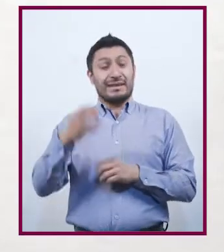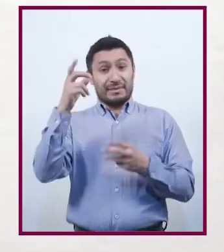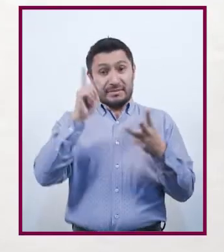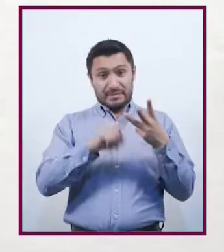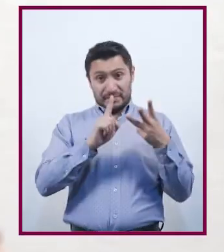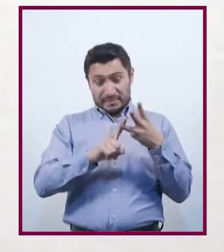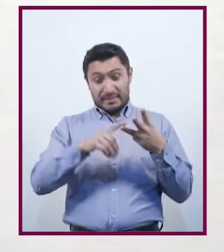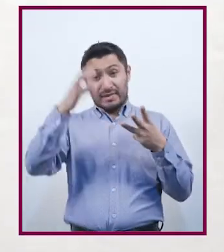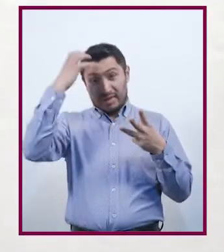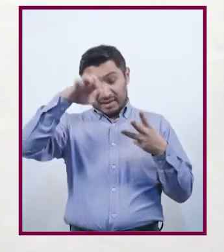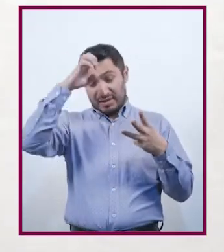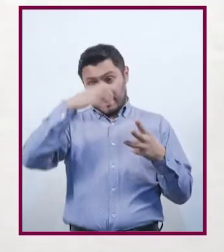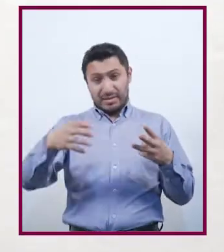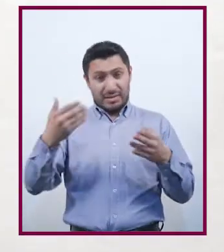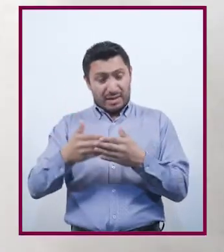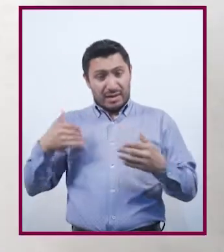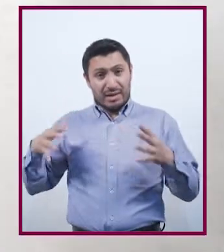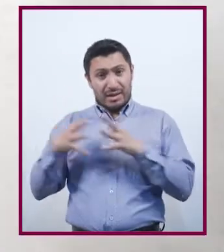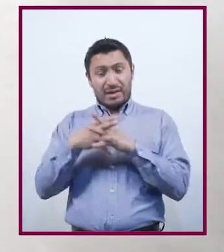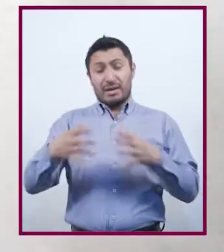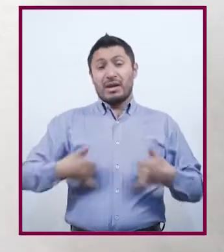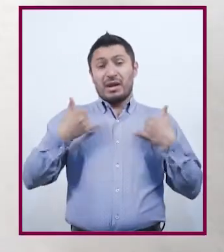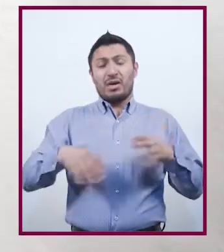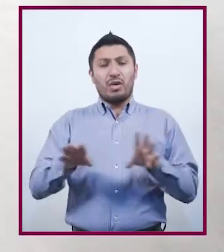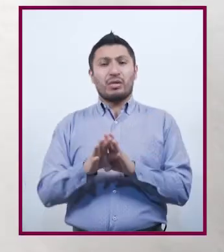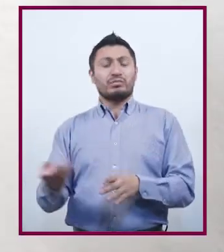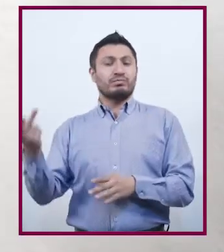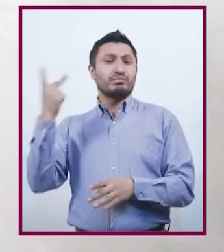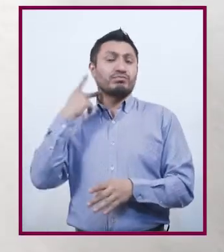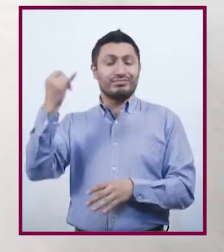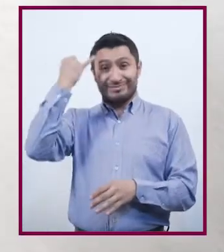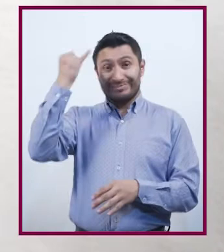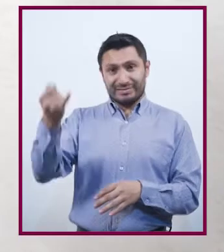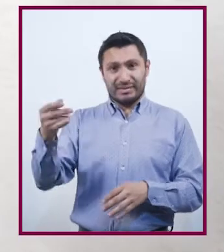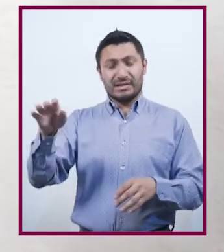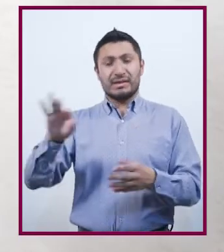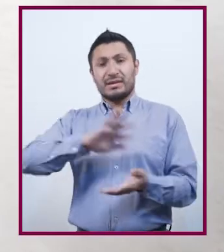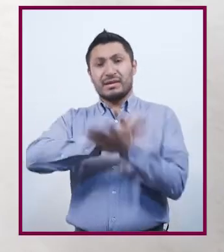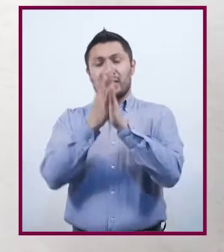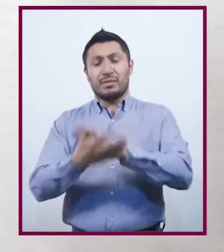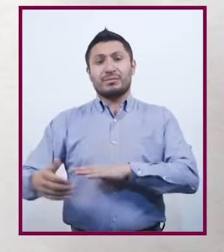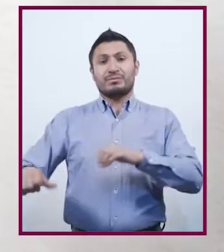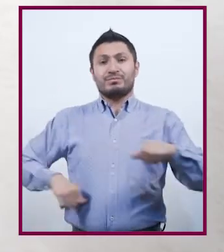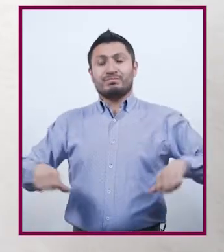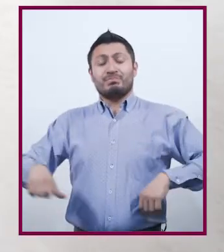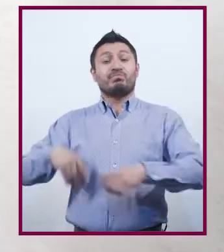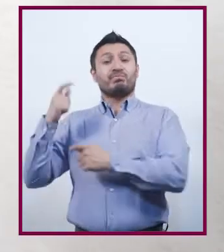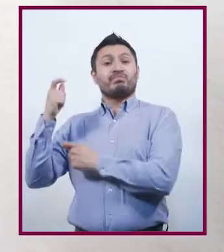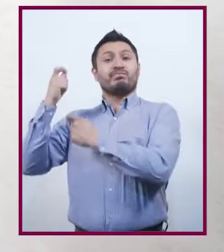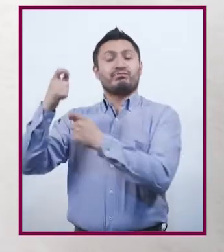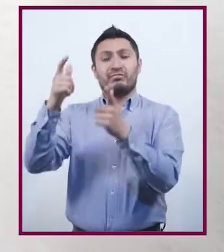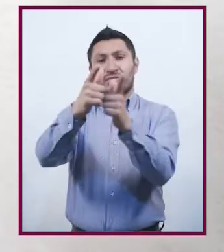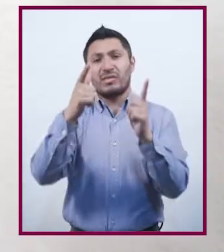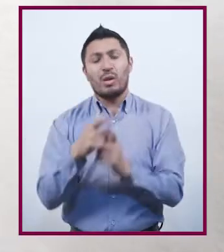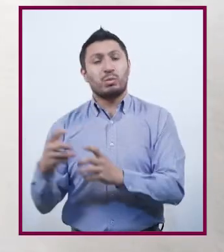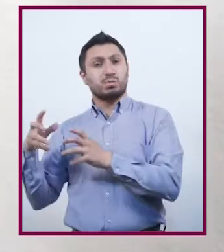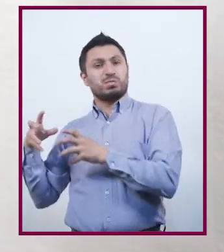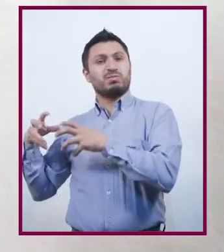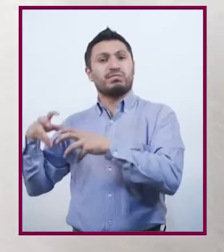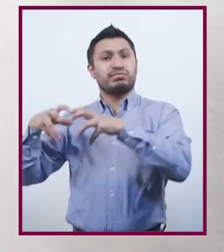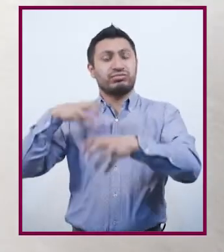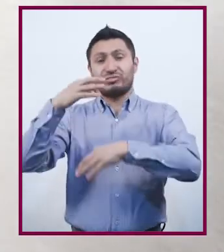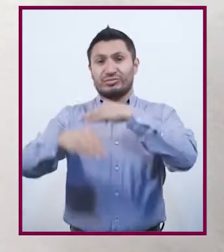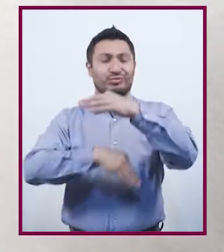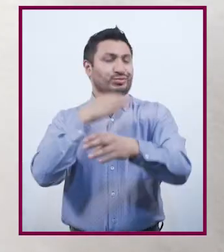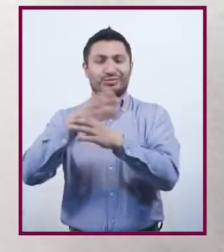y otros horrores. ¿Te suena familiar? Tercero, con la experiencia previa de la guerra, los jóvenes tomaron una postura política.